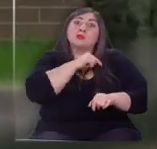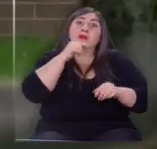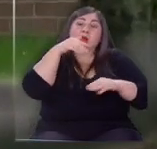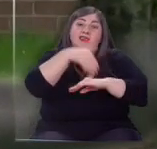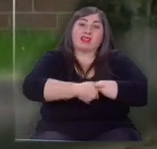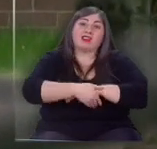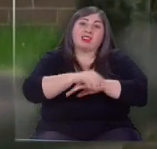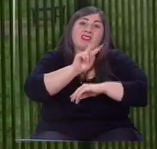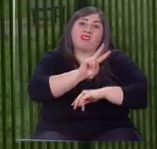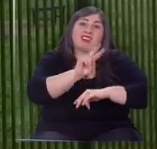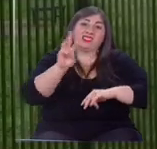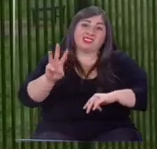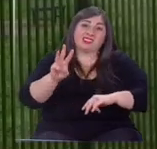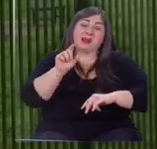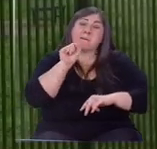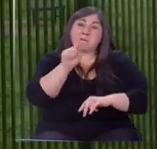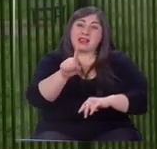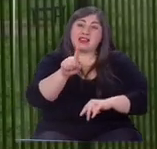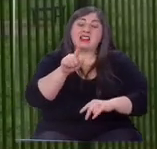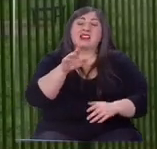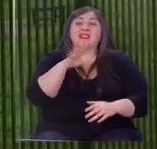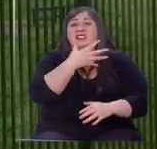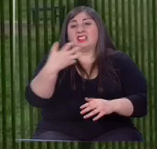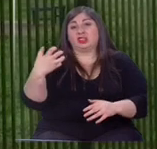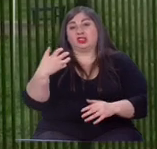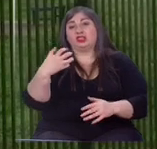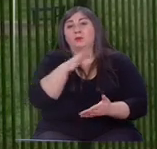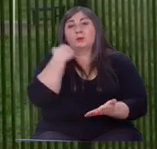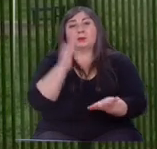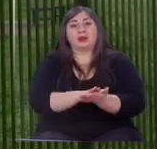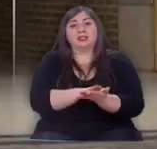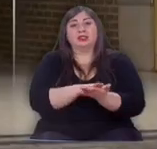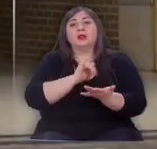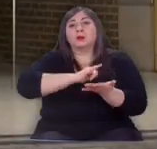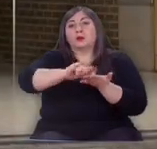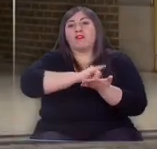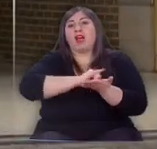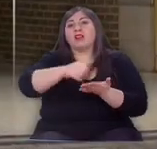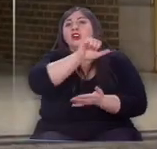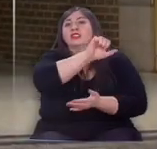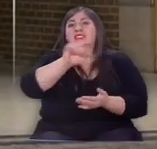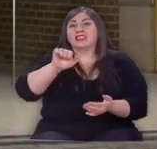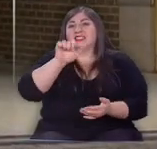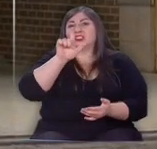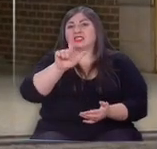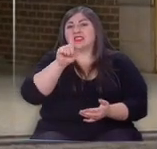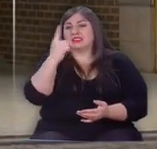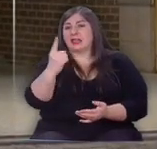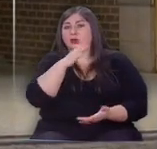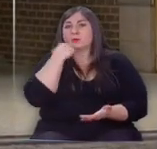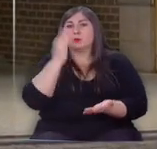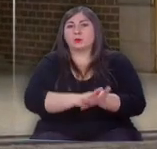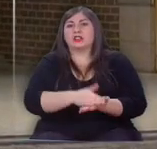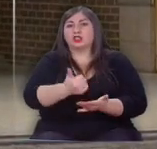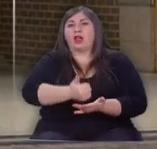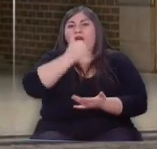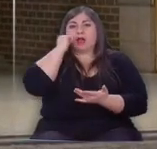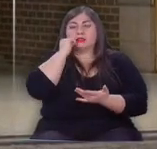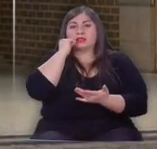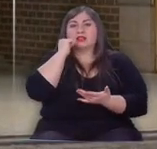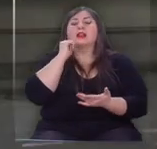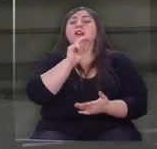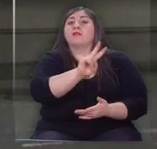tarde-noche, 23.500 fallecidos. En Nueva York, 671 fallecidos el día de ayer